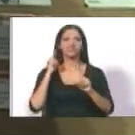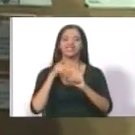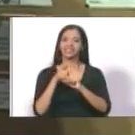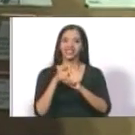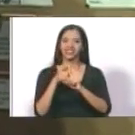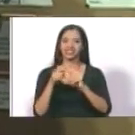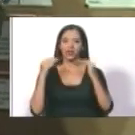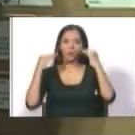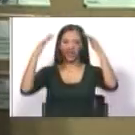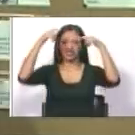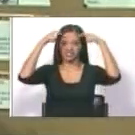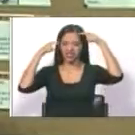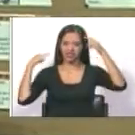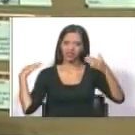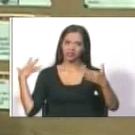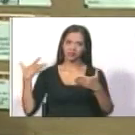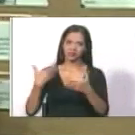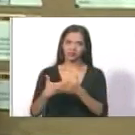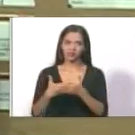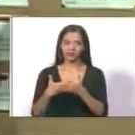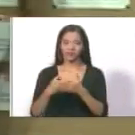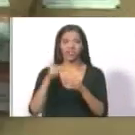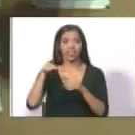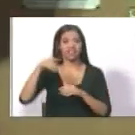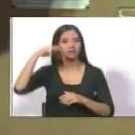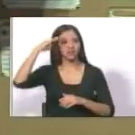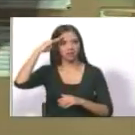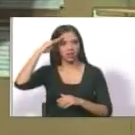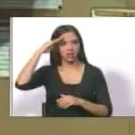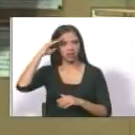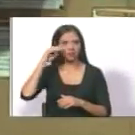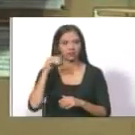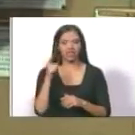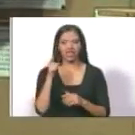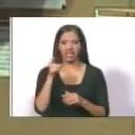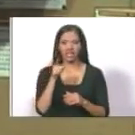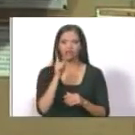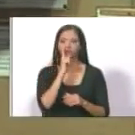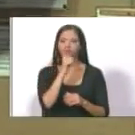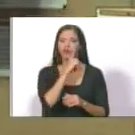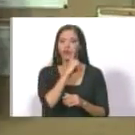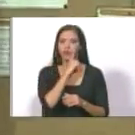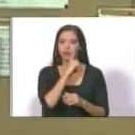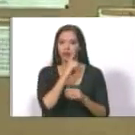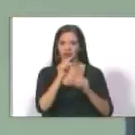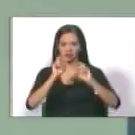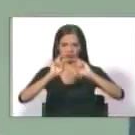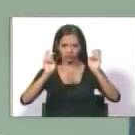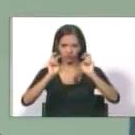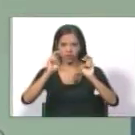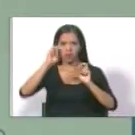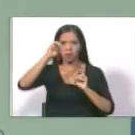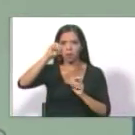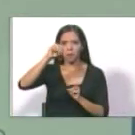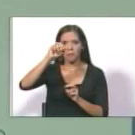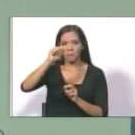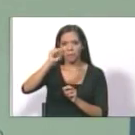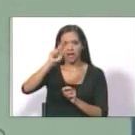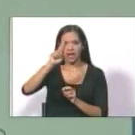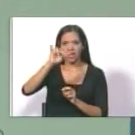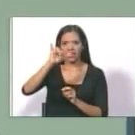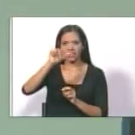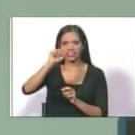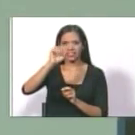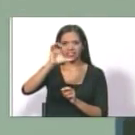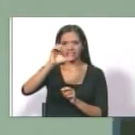Chávez. Báez. Ese es alias Mariscal. Eduardo José Báez, él está